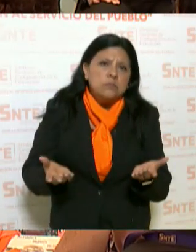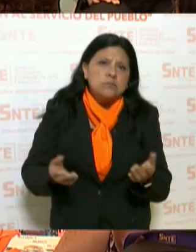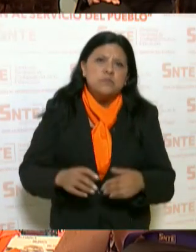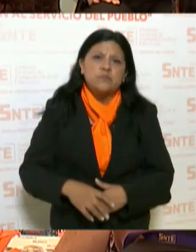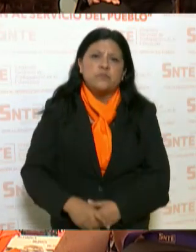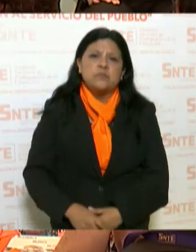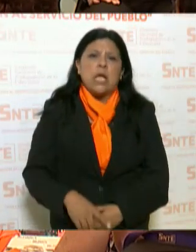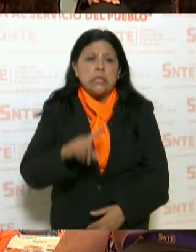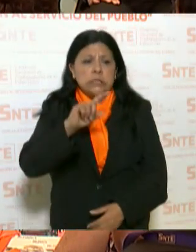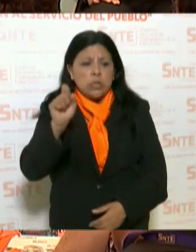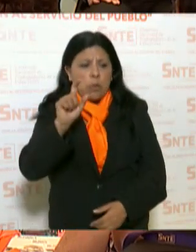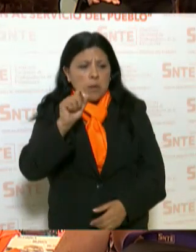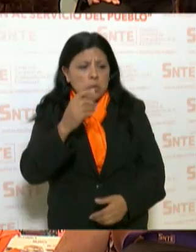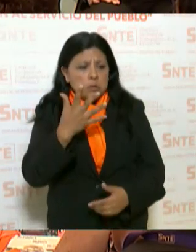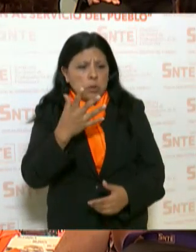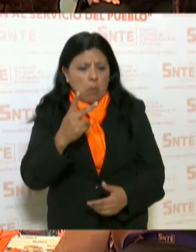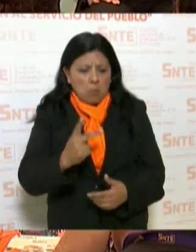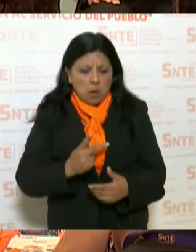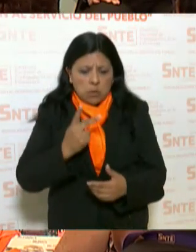vamos a que